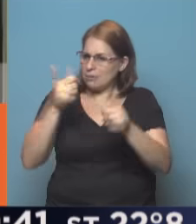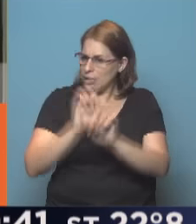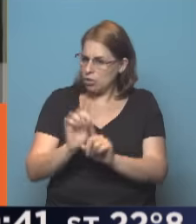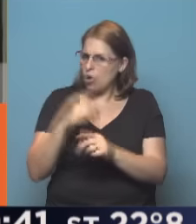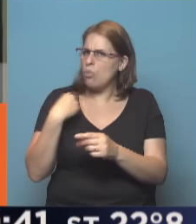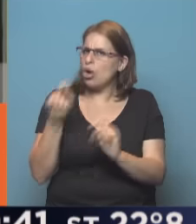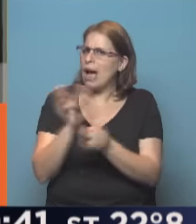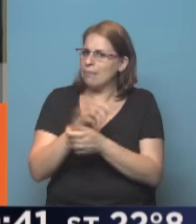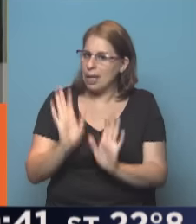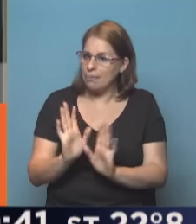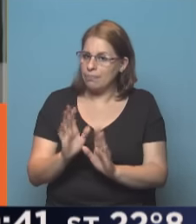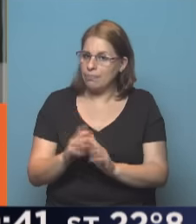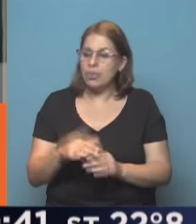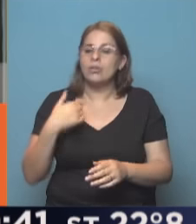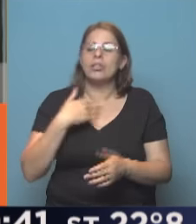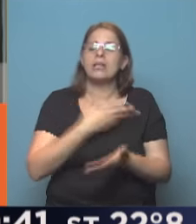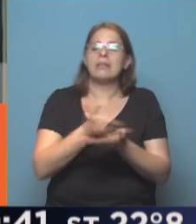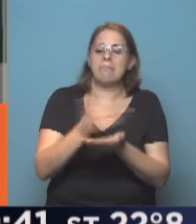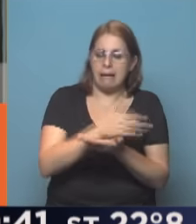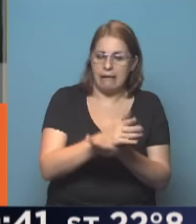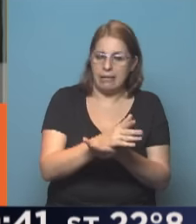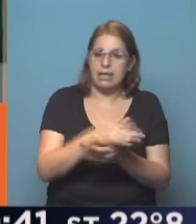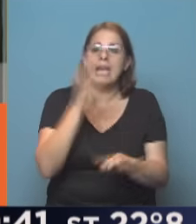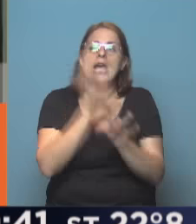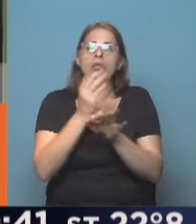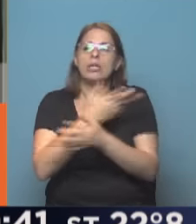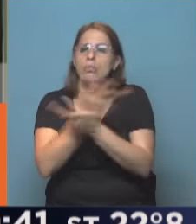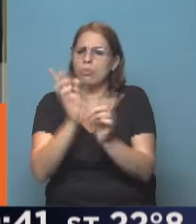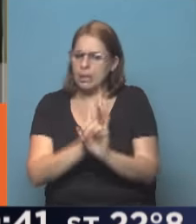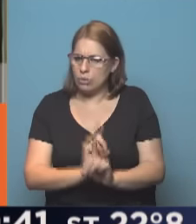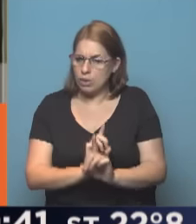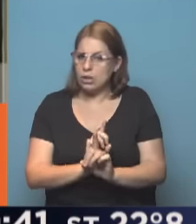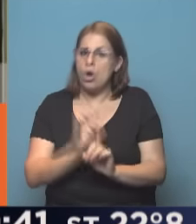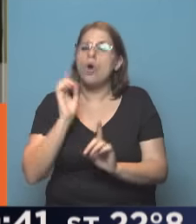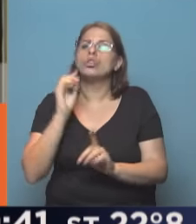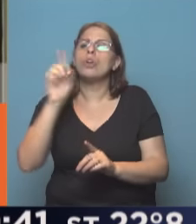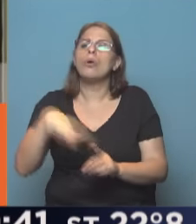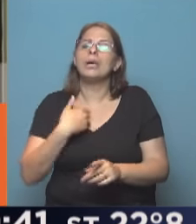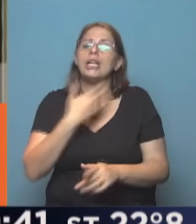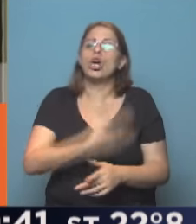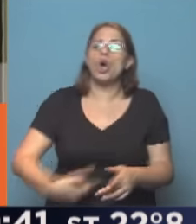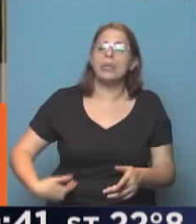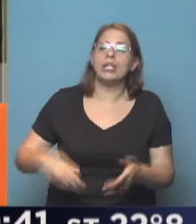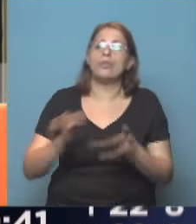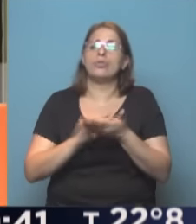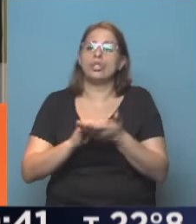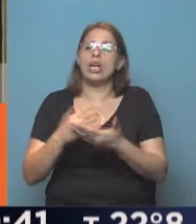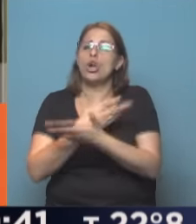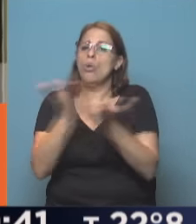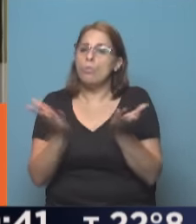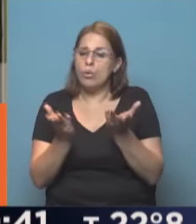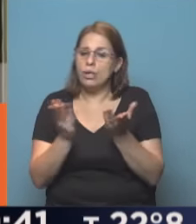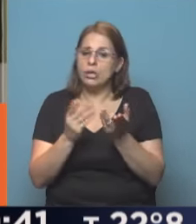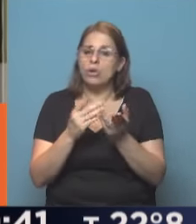esto? Igual se pararía. Aquí el cuestionamiento no es a la educación pública, sino al funcionamiento del gobierno y a los funcionarios públicos.